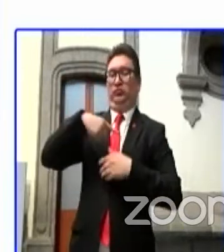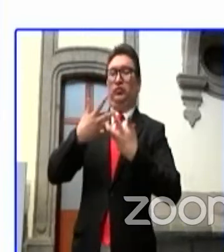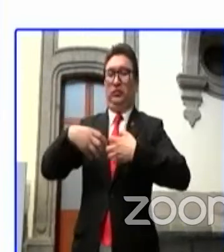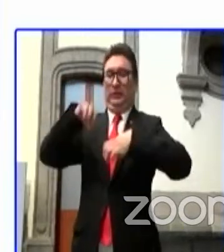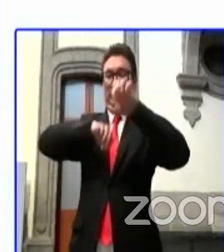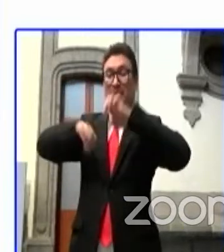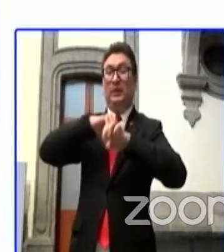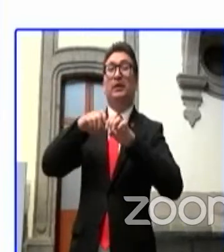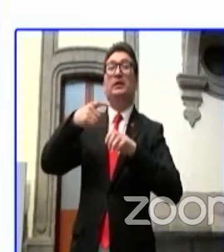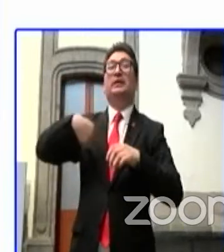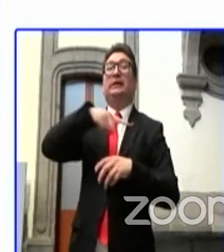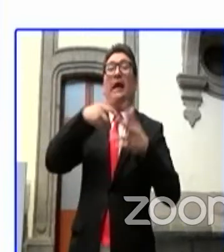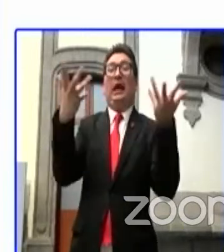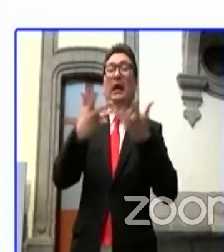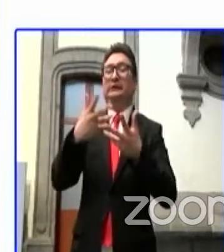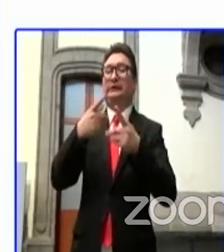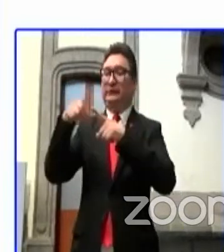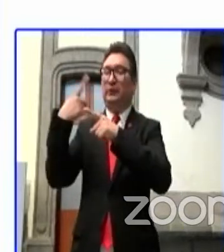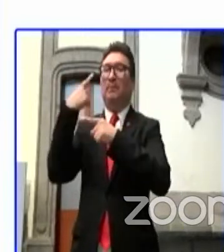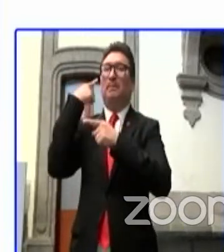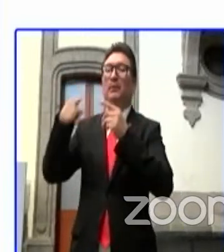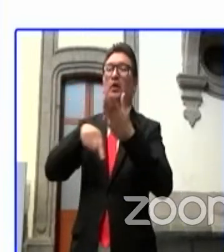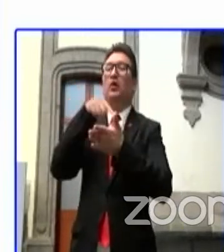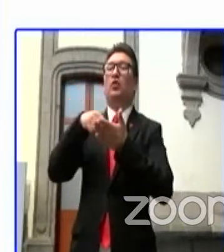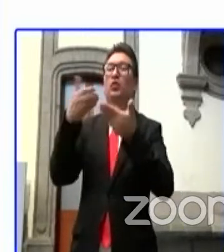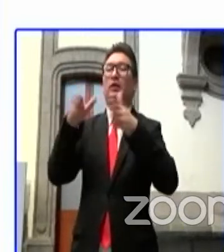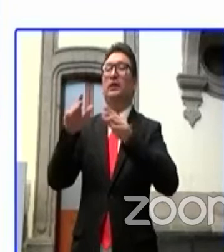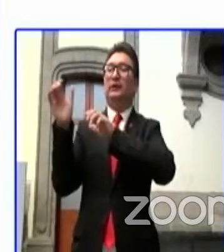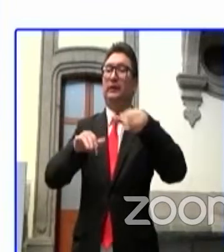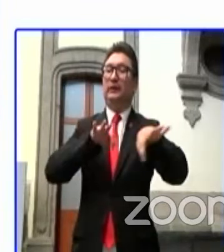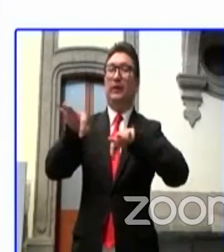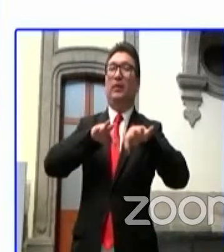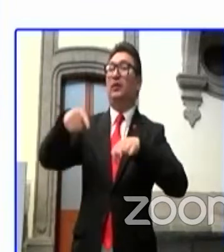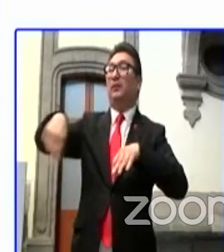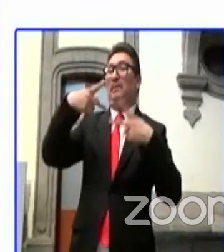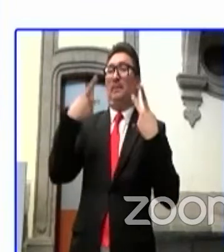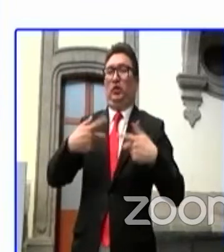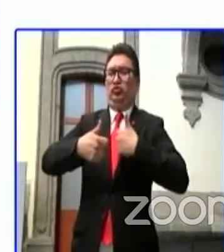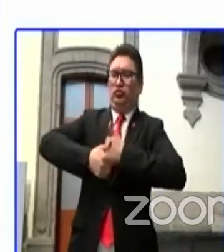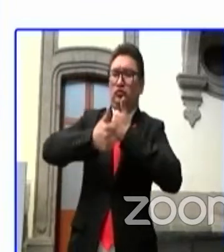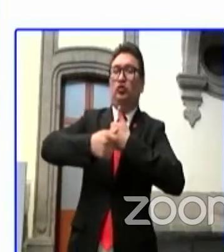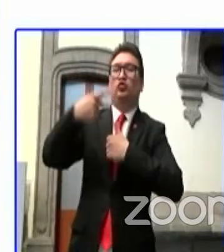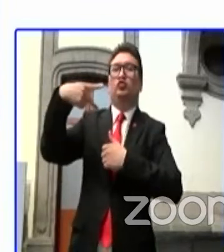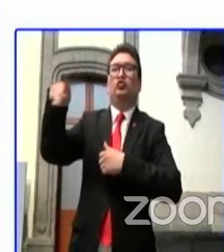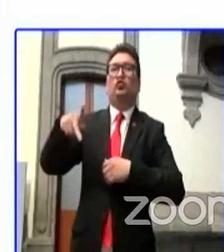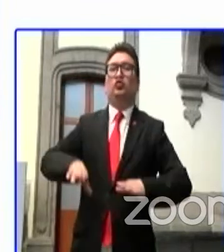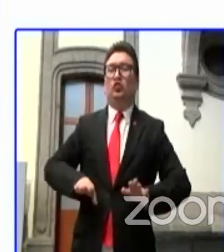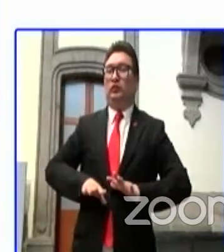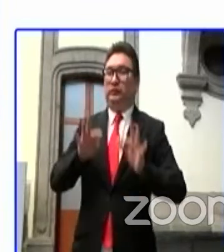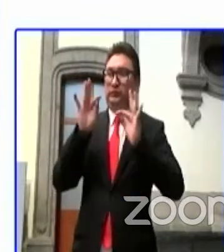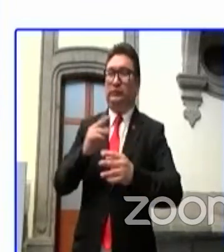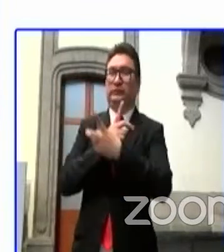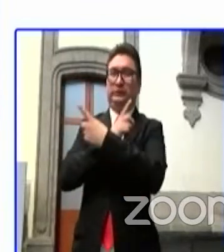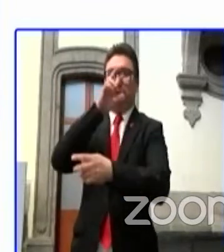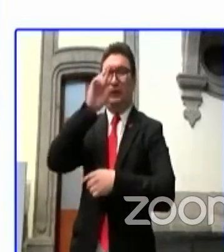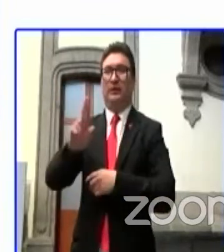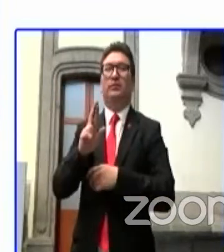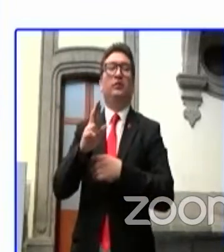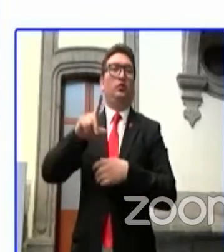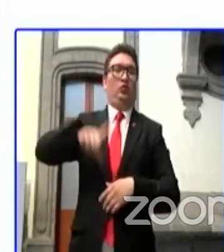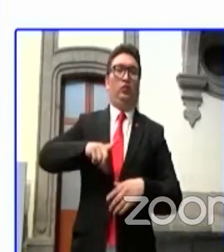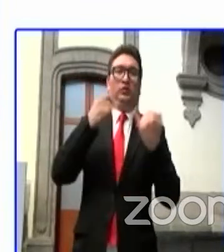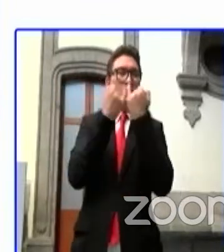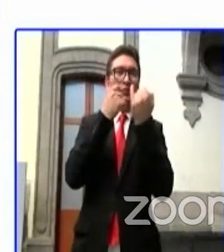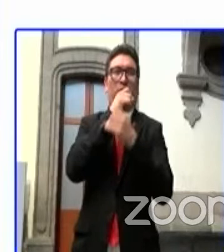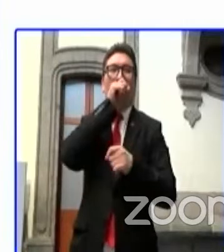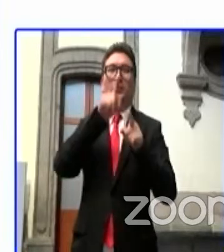más para generar empleo respetando sobre todo la dignidad competitiva de todas las personas por igual. Como gobierno, se deben de respetar los